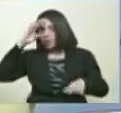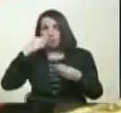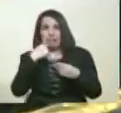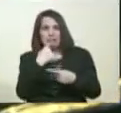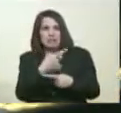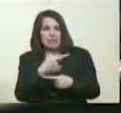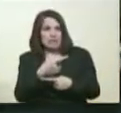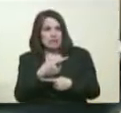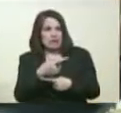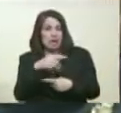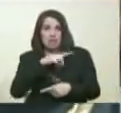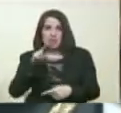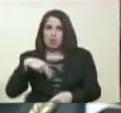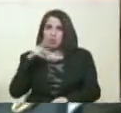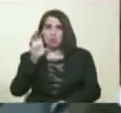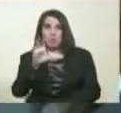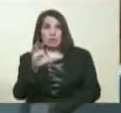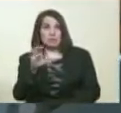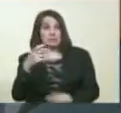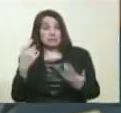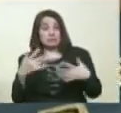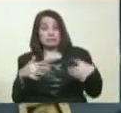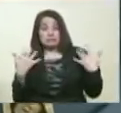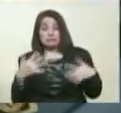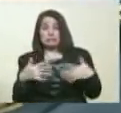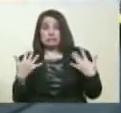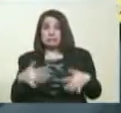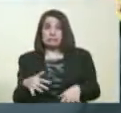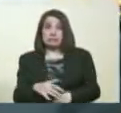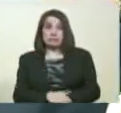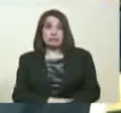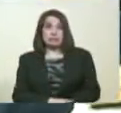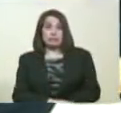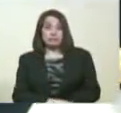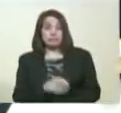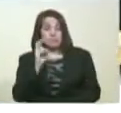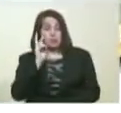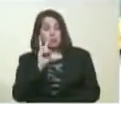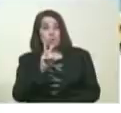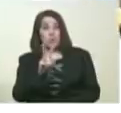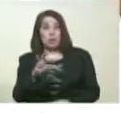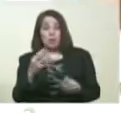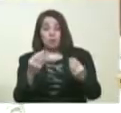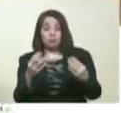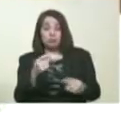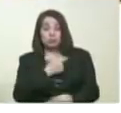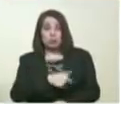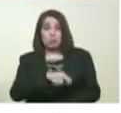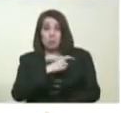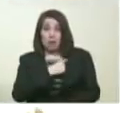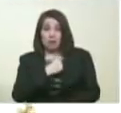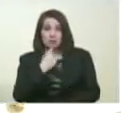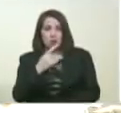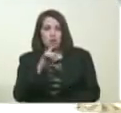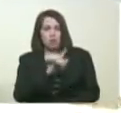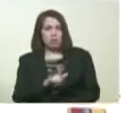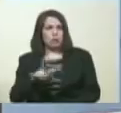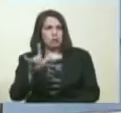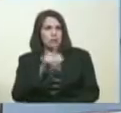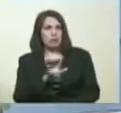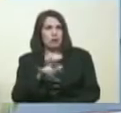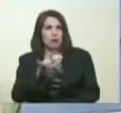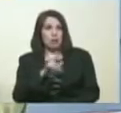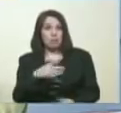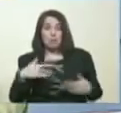nuestro país. ¡Ay, papá! Yo admiro mucho a España, los quiero mucho. Me